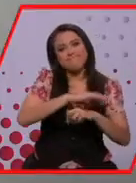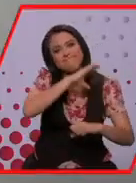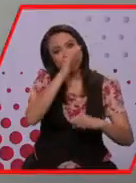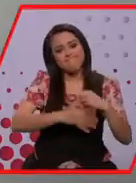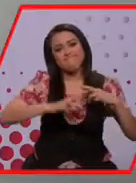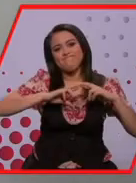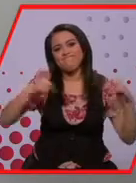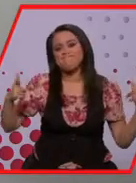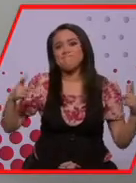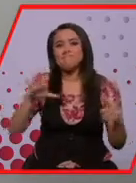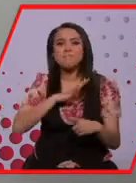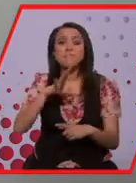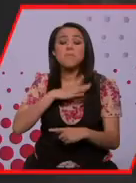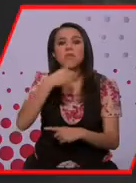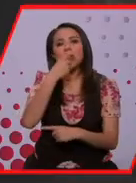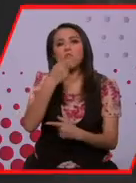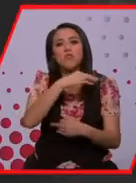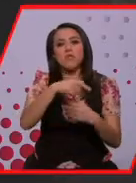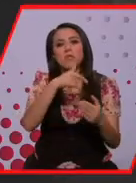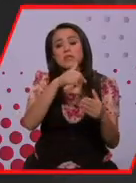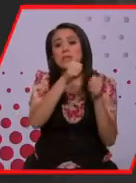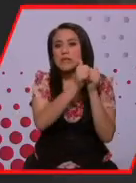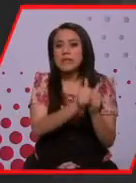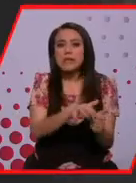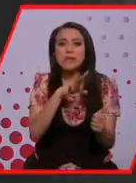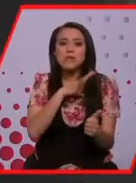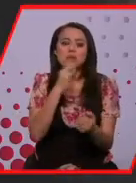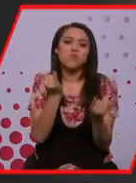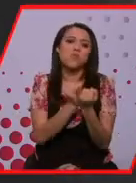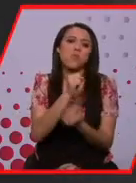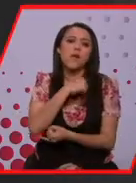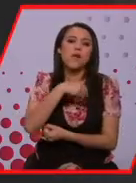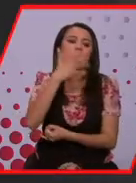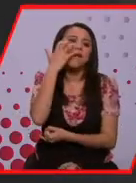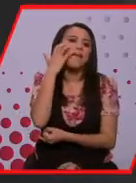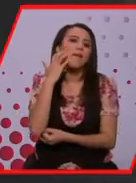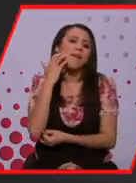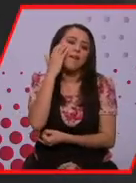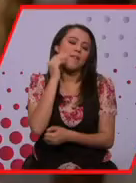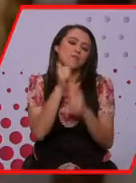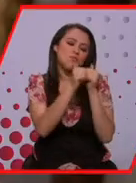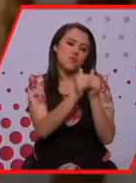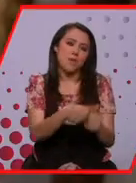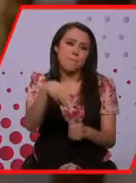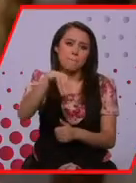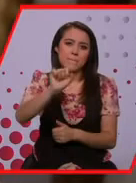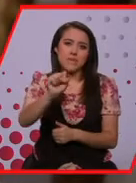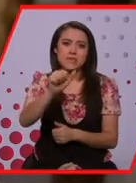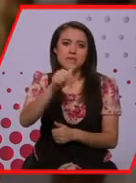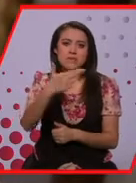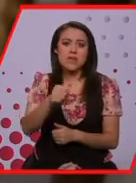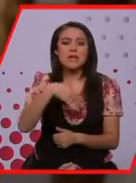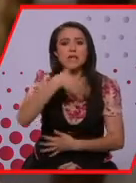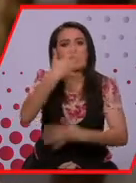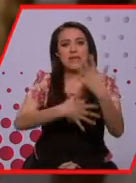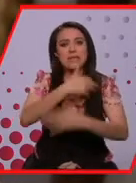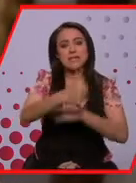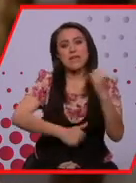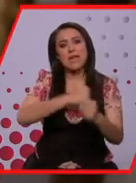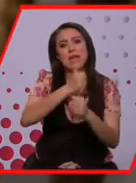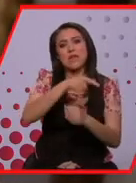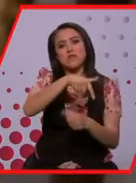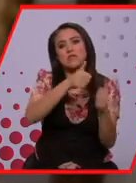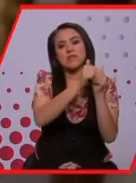del inmueble quedaron encerradas todas sus pertenencias, incluyendo a su mascota Misha. Una gatita de 15 años